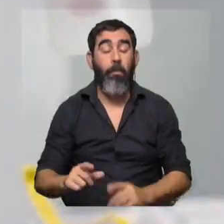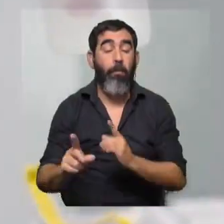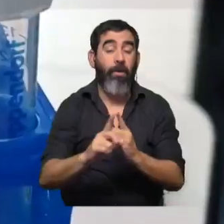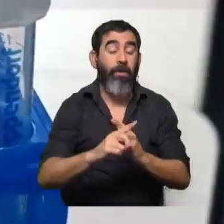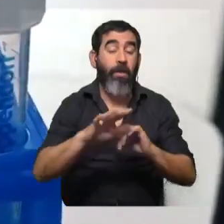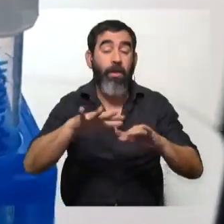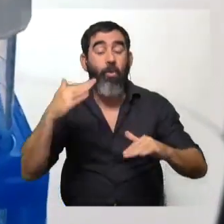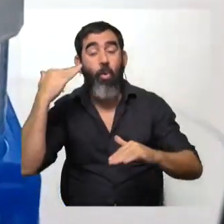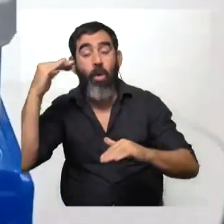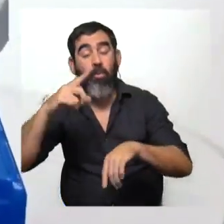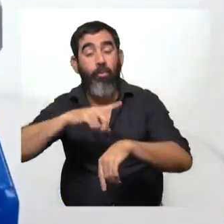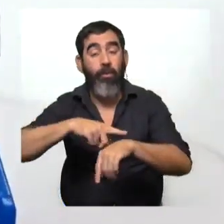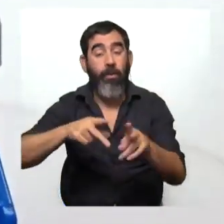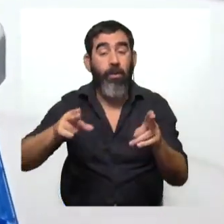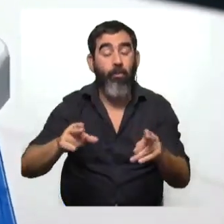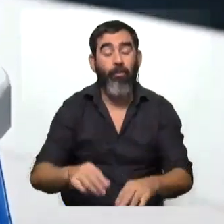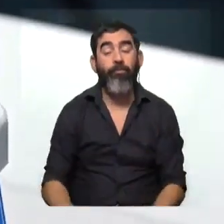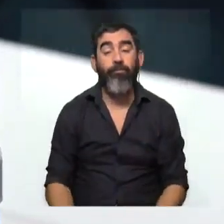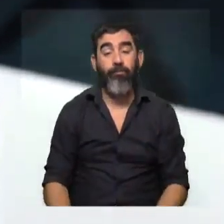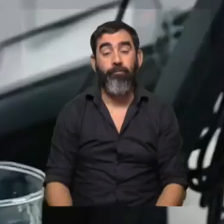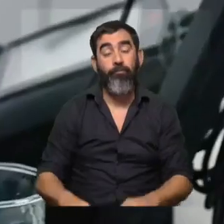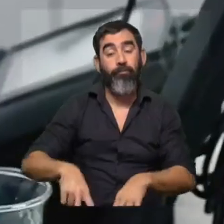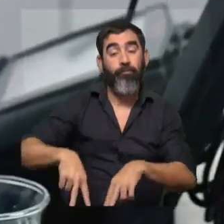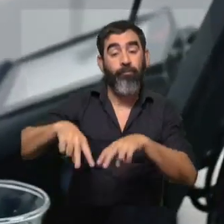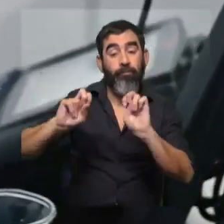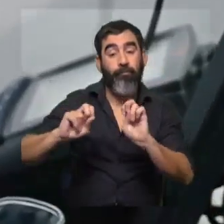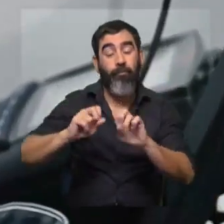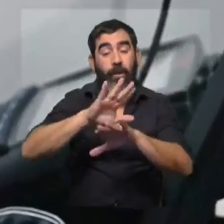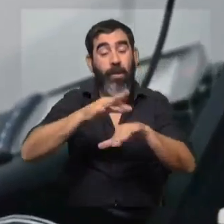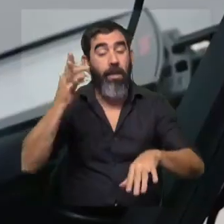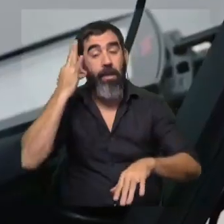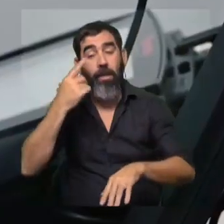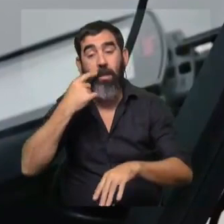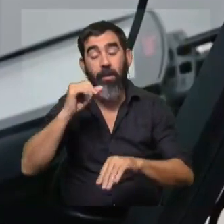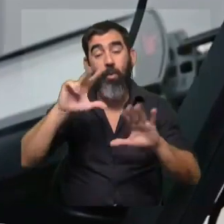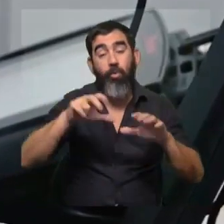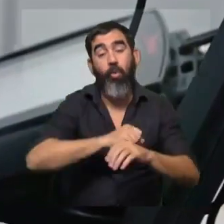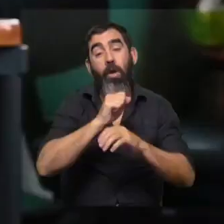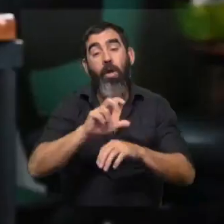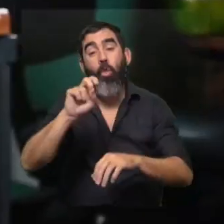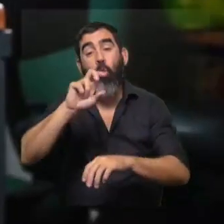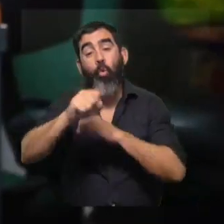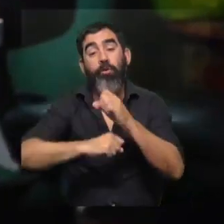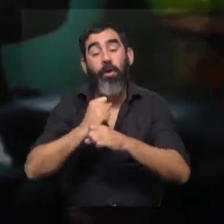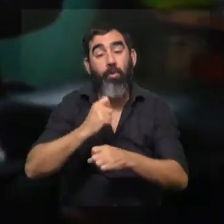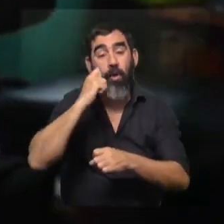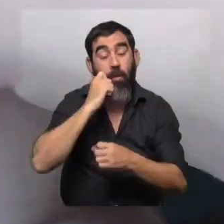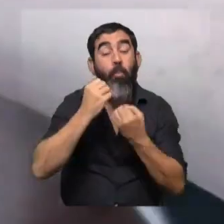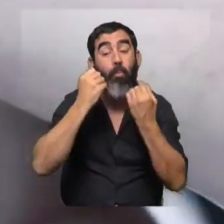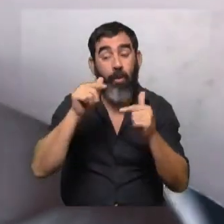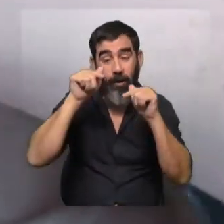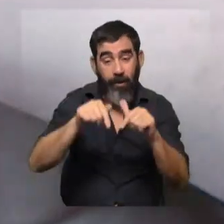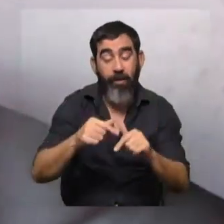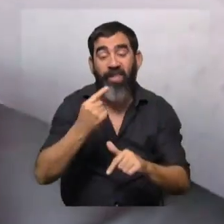adulto, en un tiempo delimitado y acumulado. El estudio se realiza en niñas y niños de entre 8 y 12 años, ya que en esta edad se forman